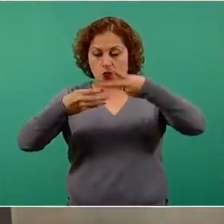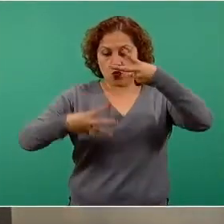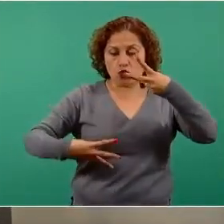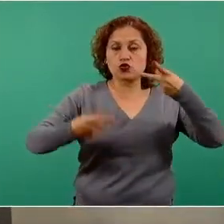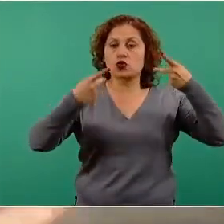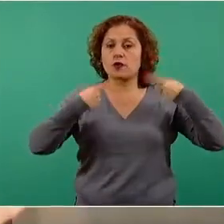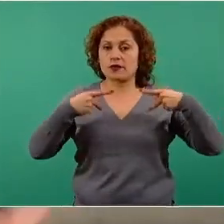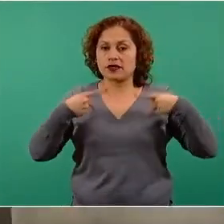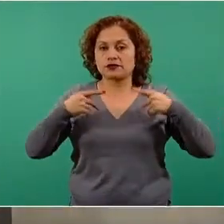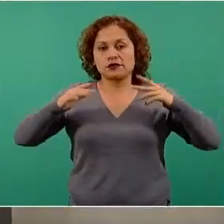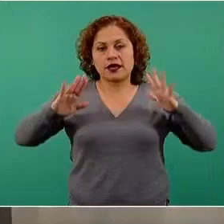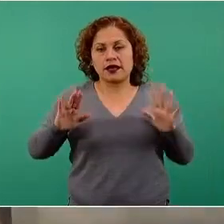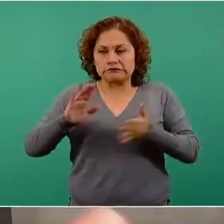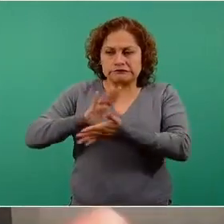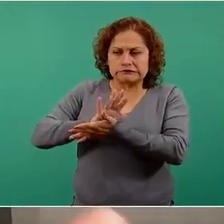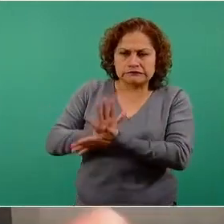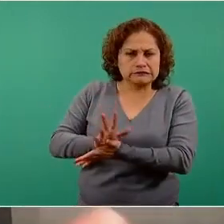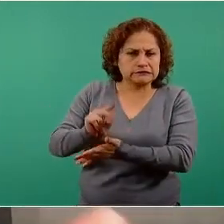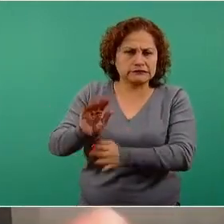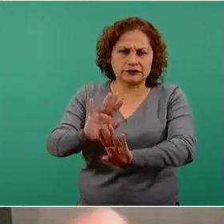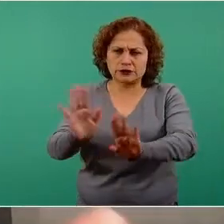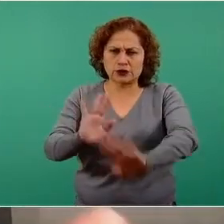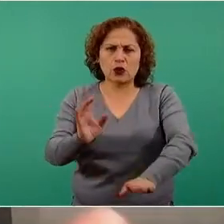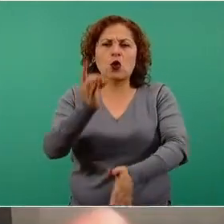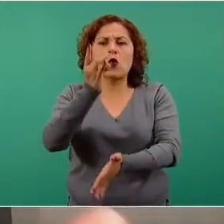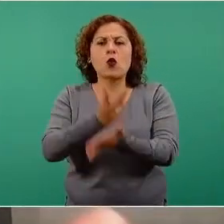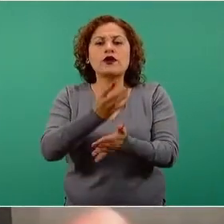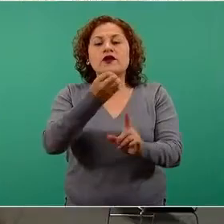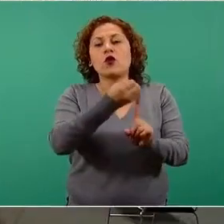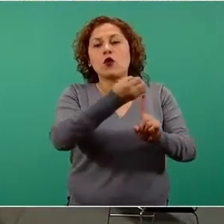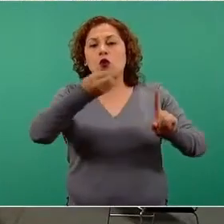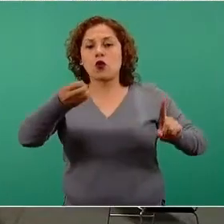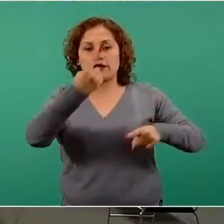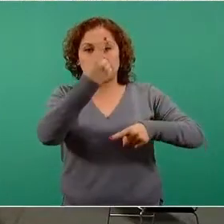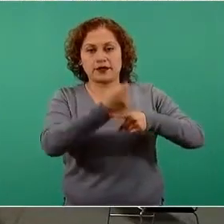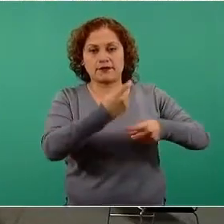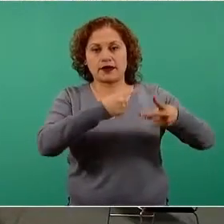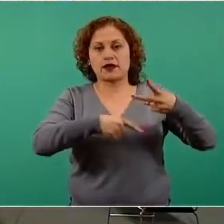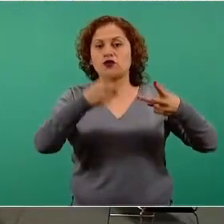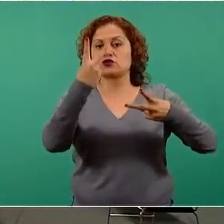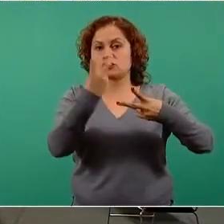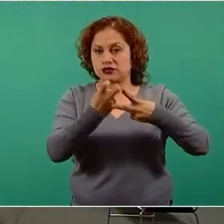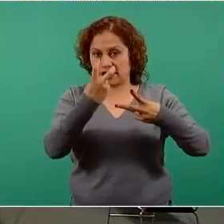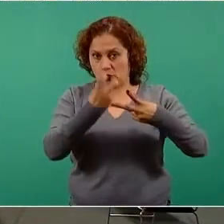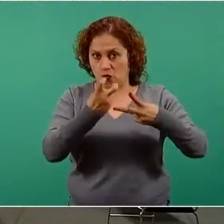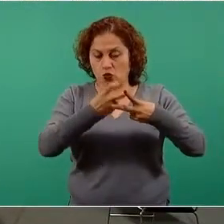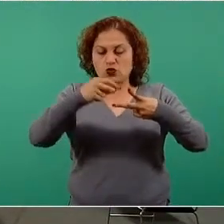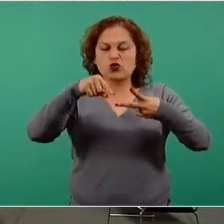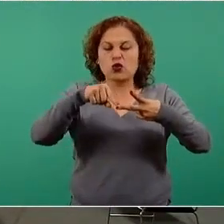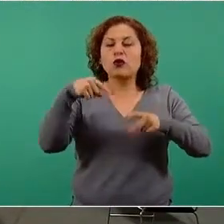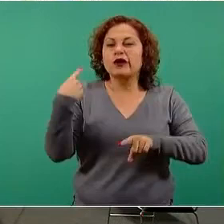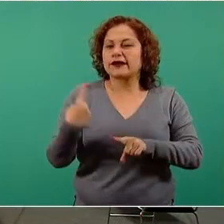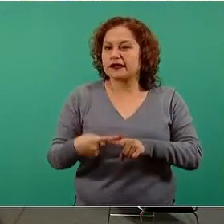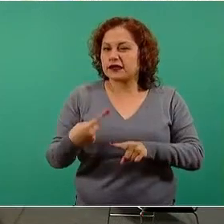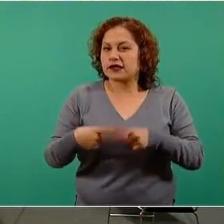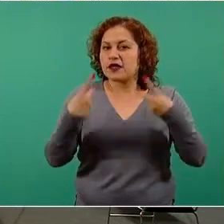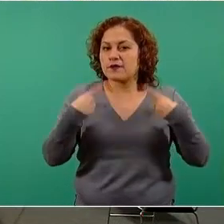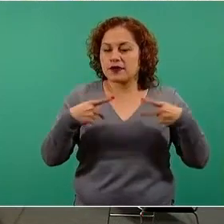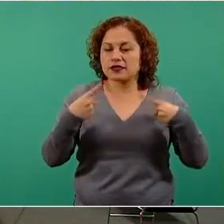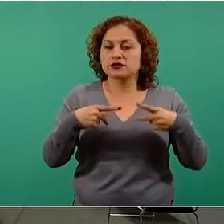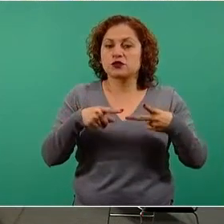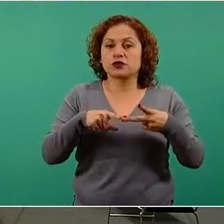primera línea, primer contacto, mayor cercanía con COVID. Segunda línea o segundo rango de